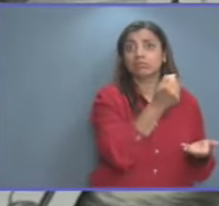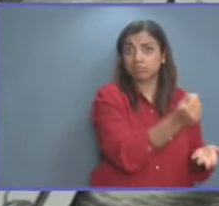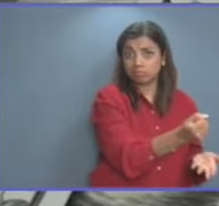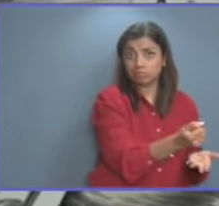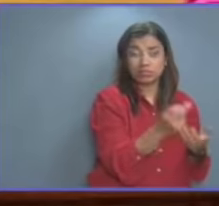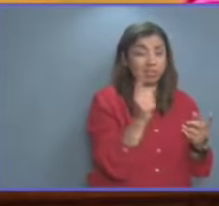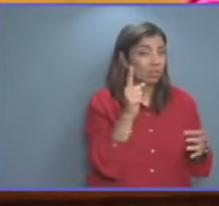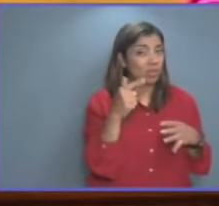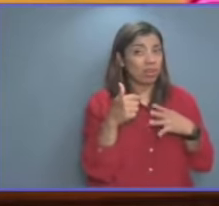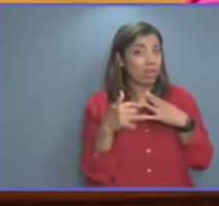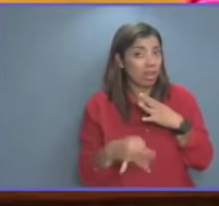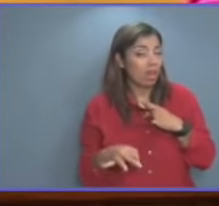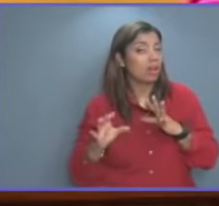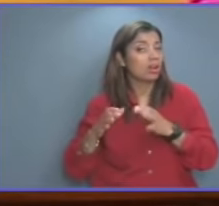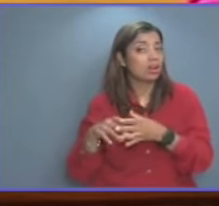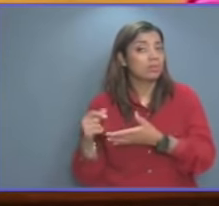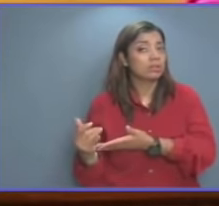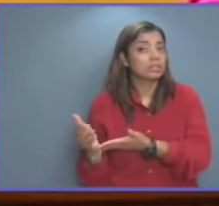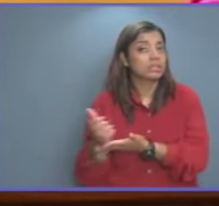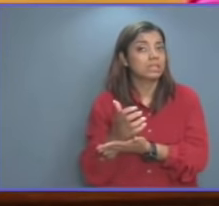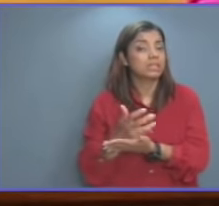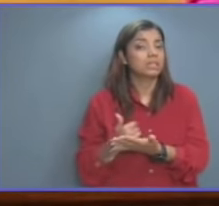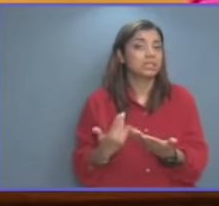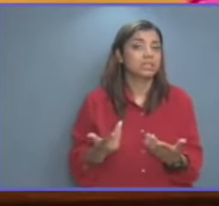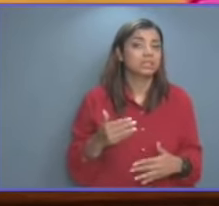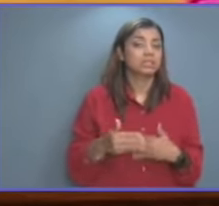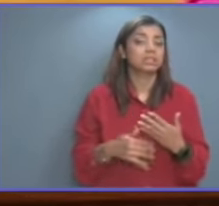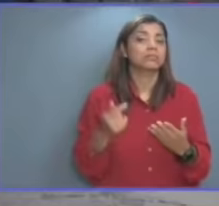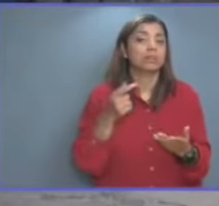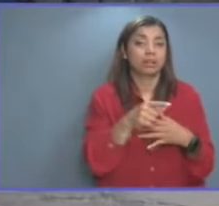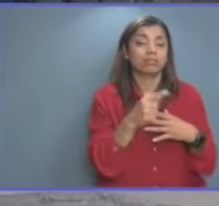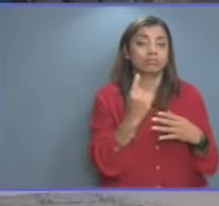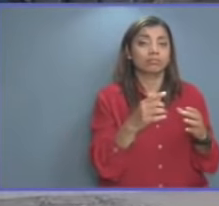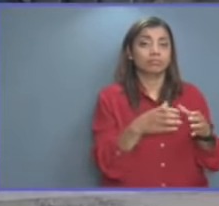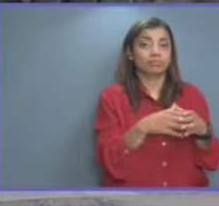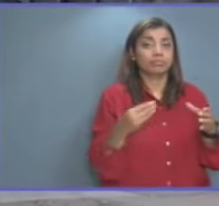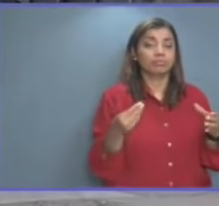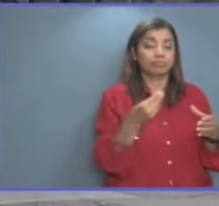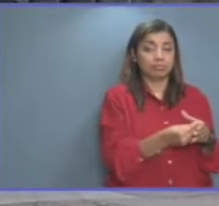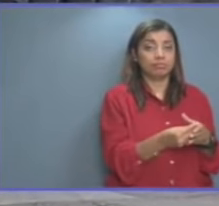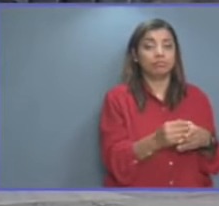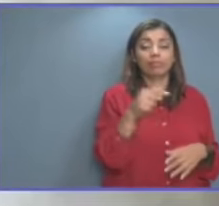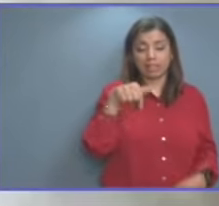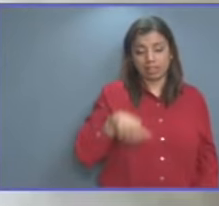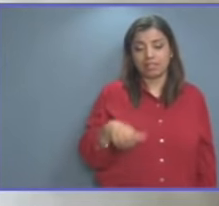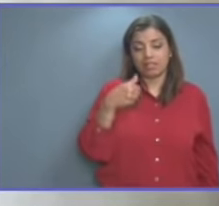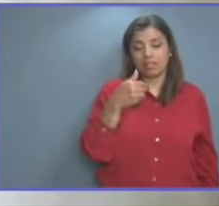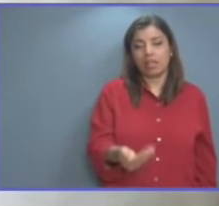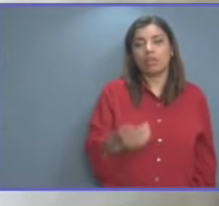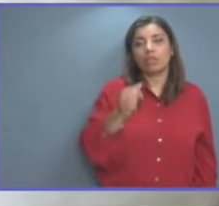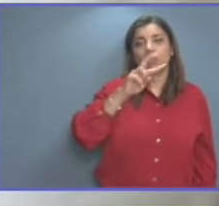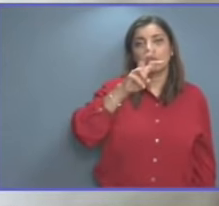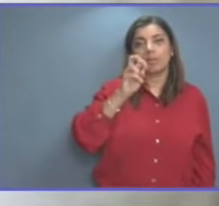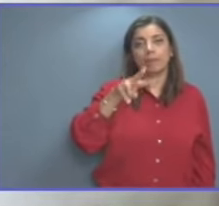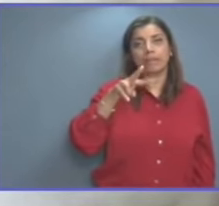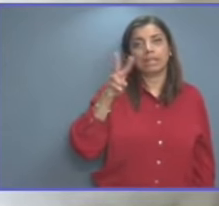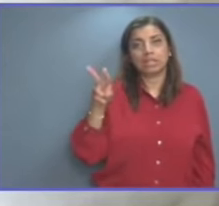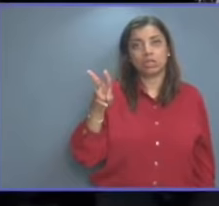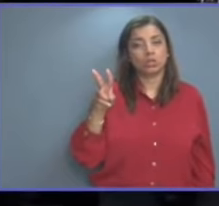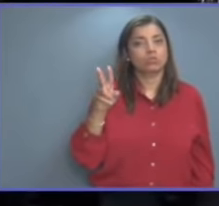ilegalmente desde la comisión de hacienda por parte de diputados corruptos este 2022 esas ongs